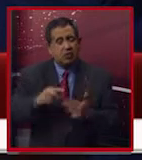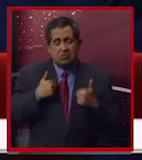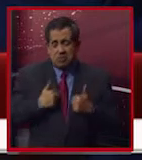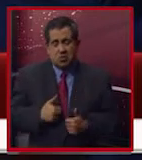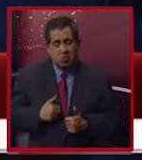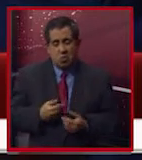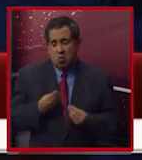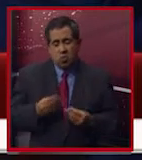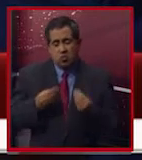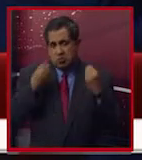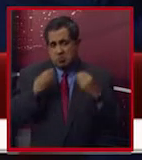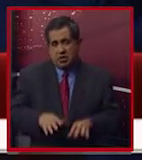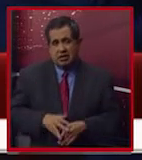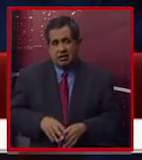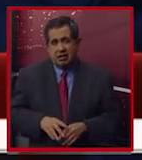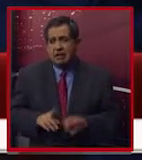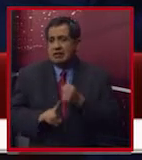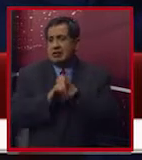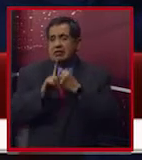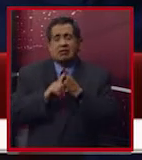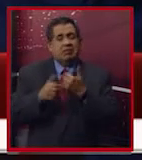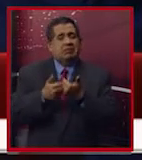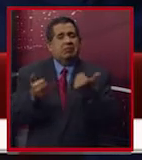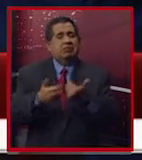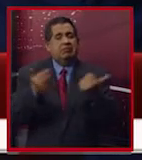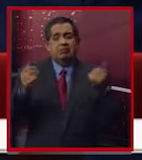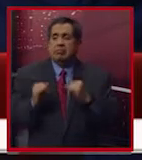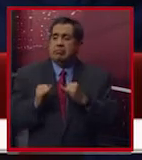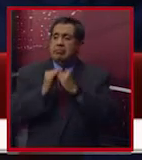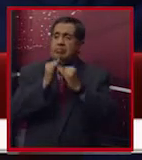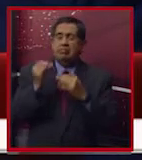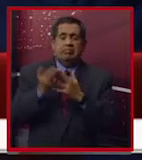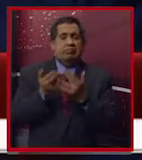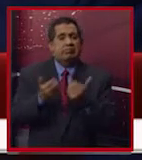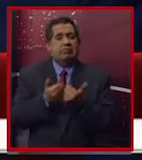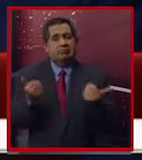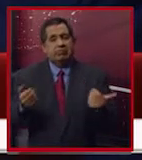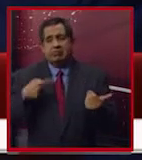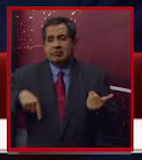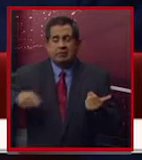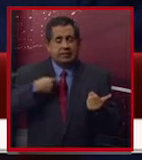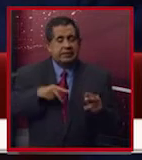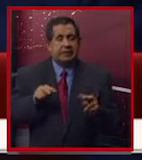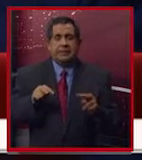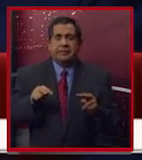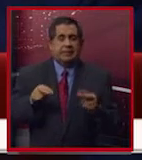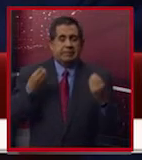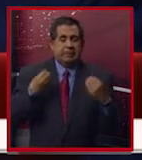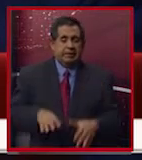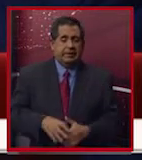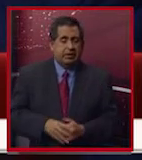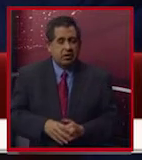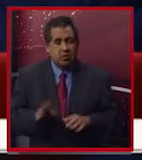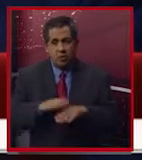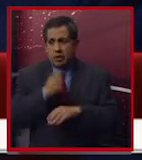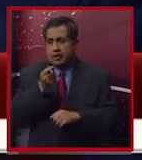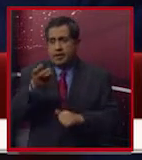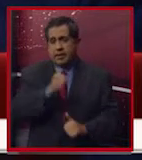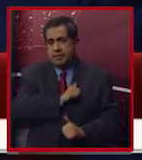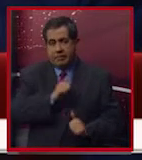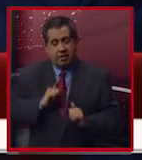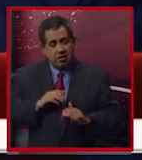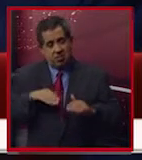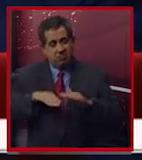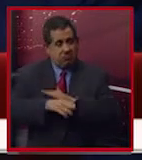y ha ocasionado severas distorsiones institucionales a la vida pública, porque la presencia de militares en